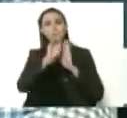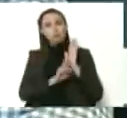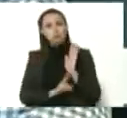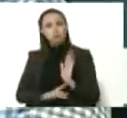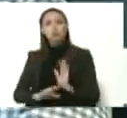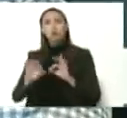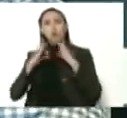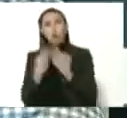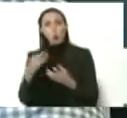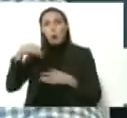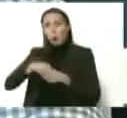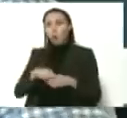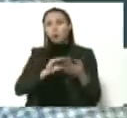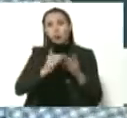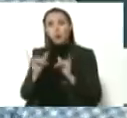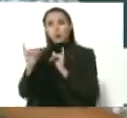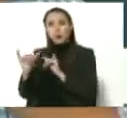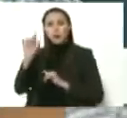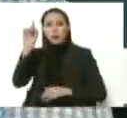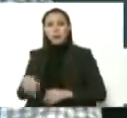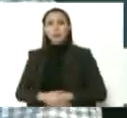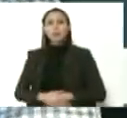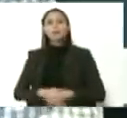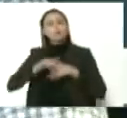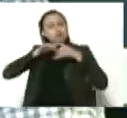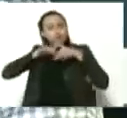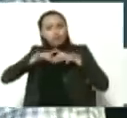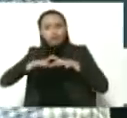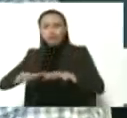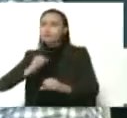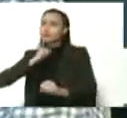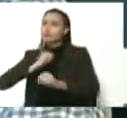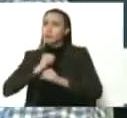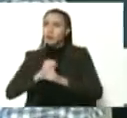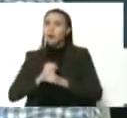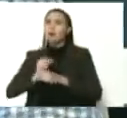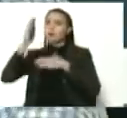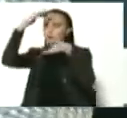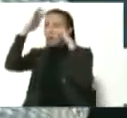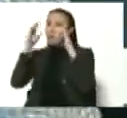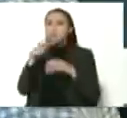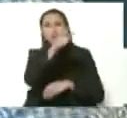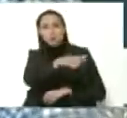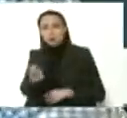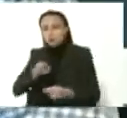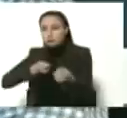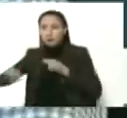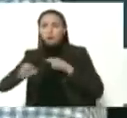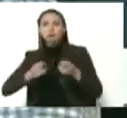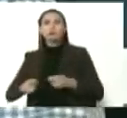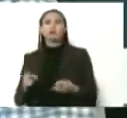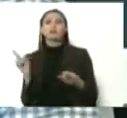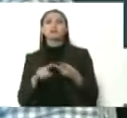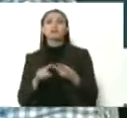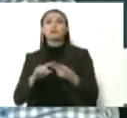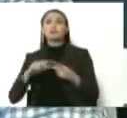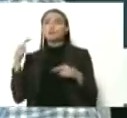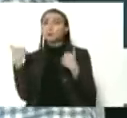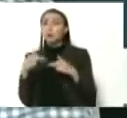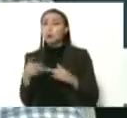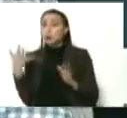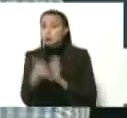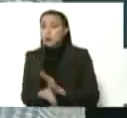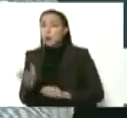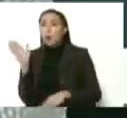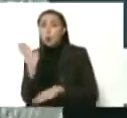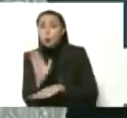las familias, en las comunidades, con todo el despliegue para el despistaje masivo. En un segundo nivel, en los espacios de